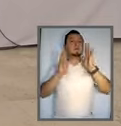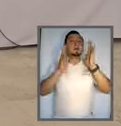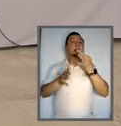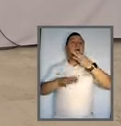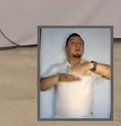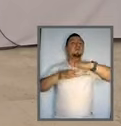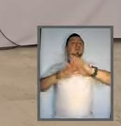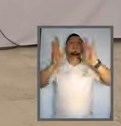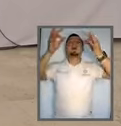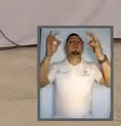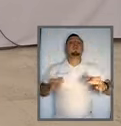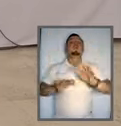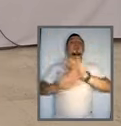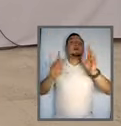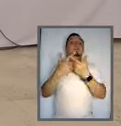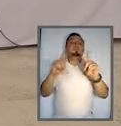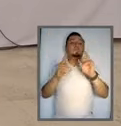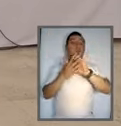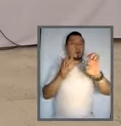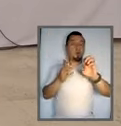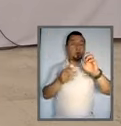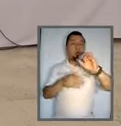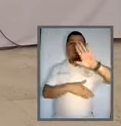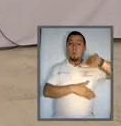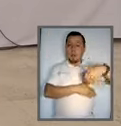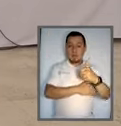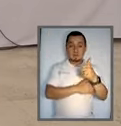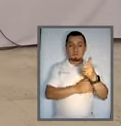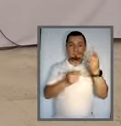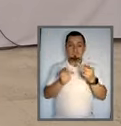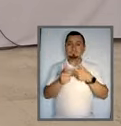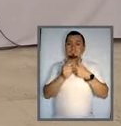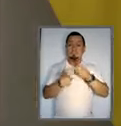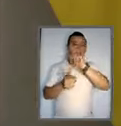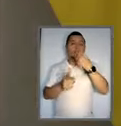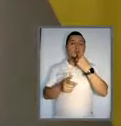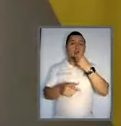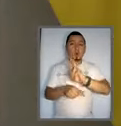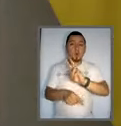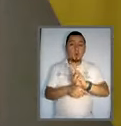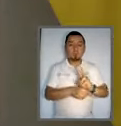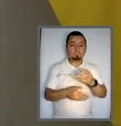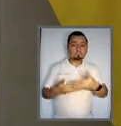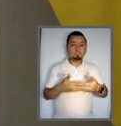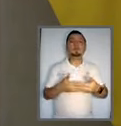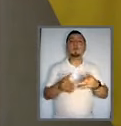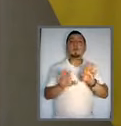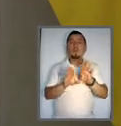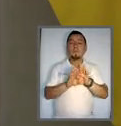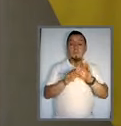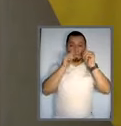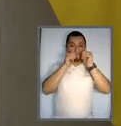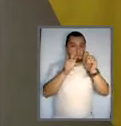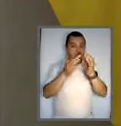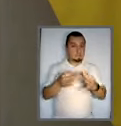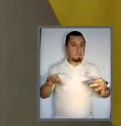anuncio formal. Por ejemplo, el tema de guarderías se está analizando en la mesa del Plan de Reactivación Económica como